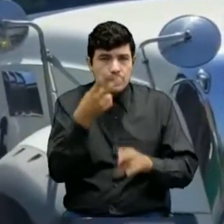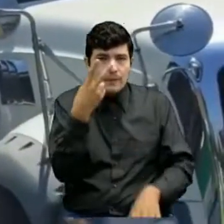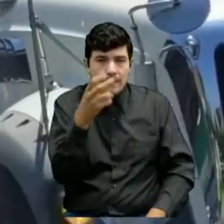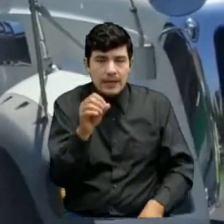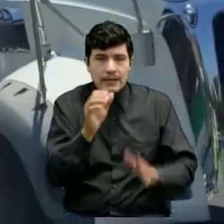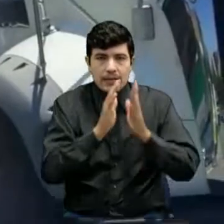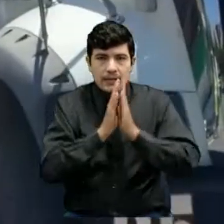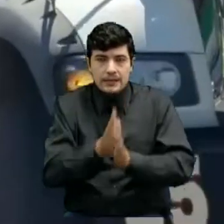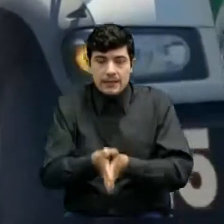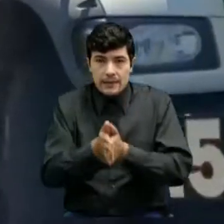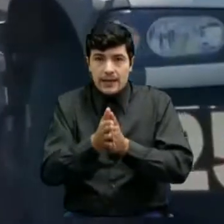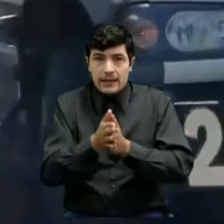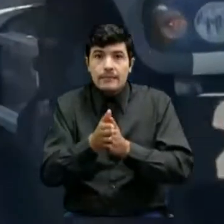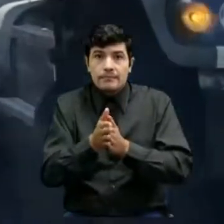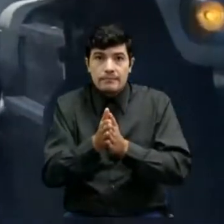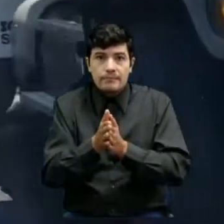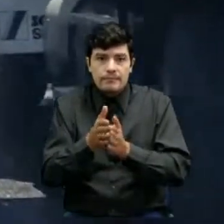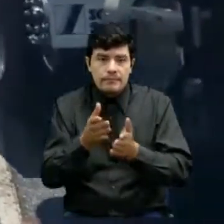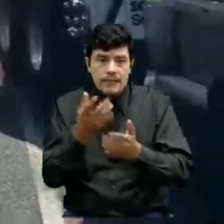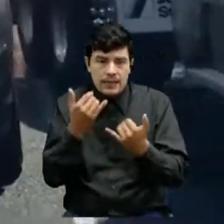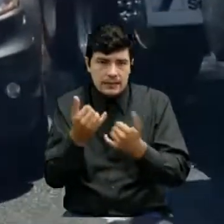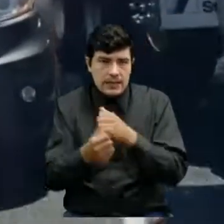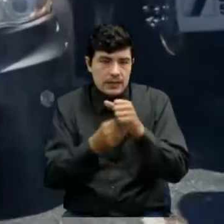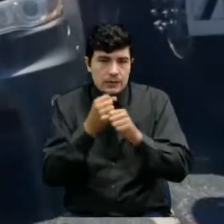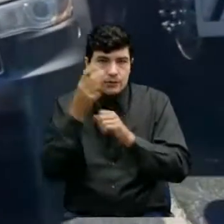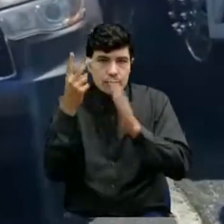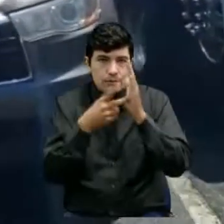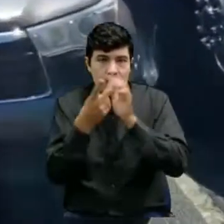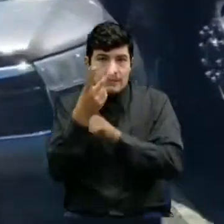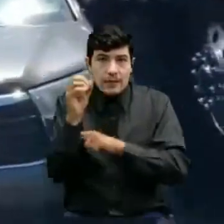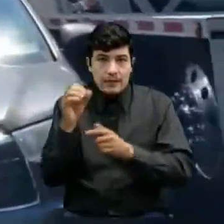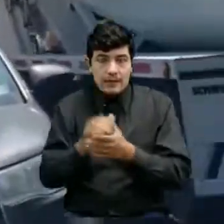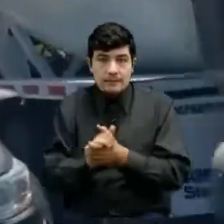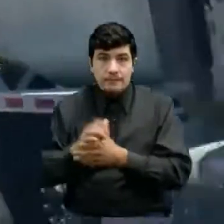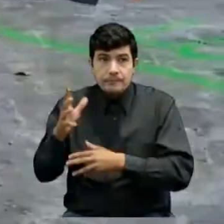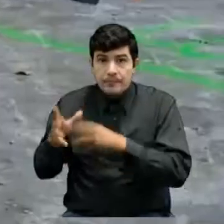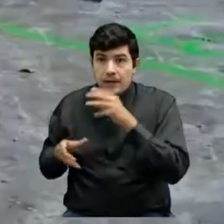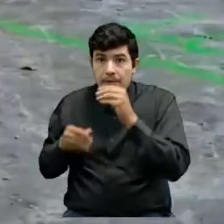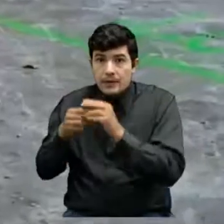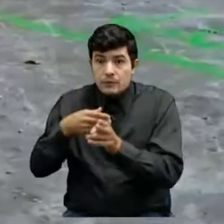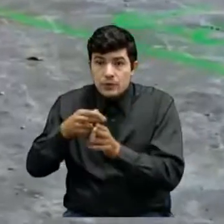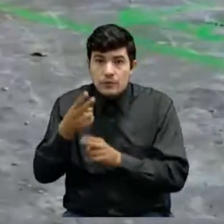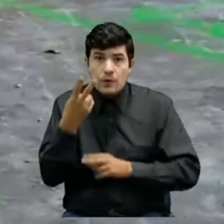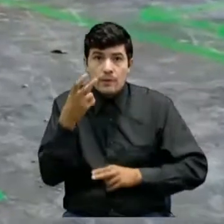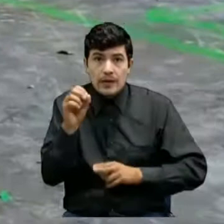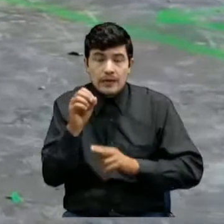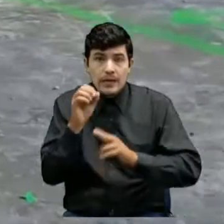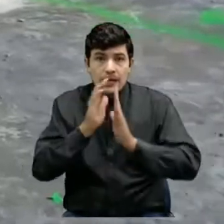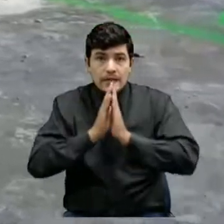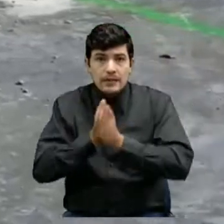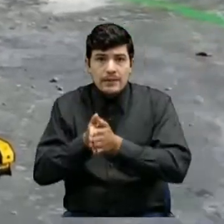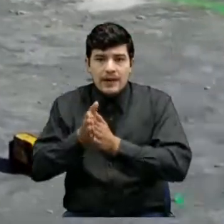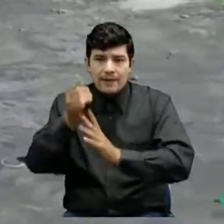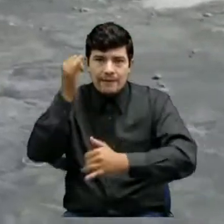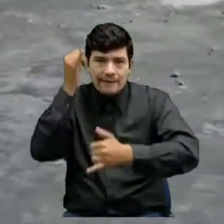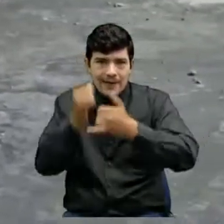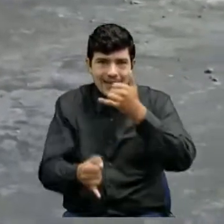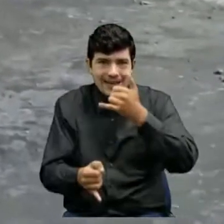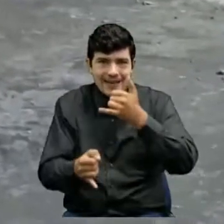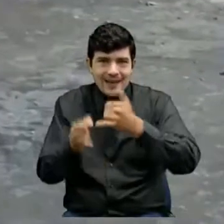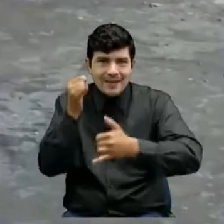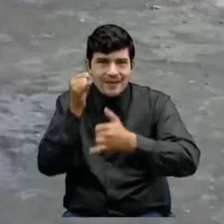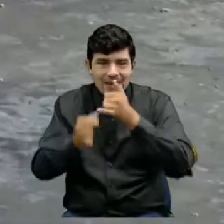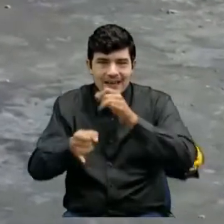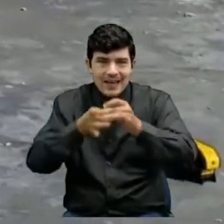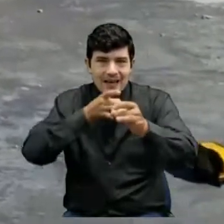2020. Y también hago la claridad que en este mismo 20 de diciembre vence